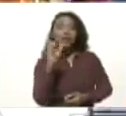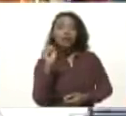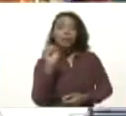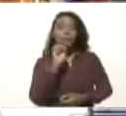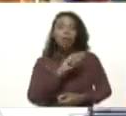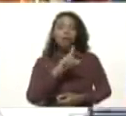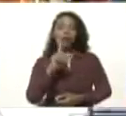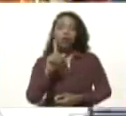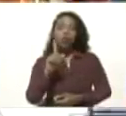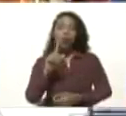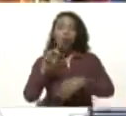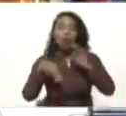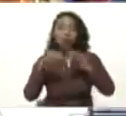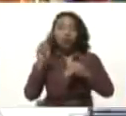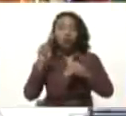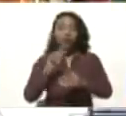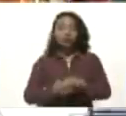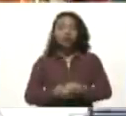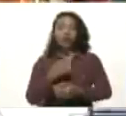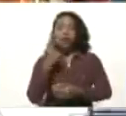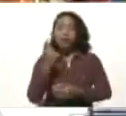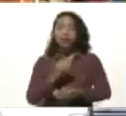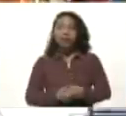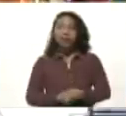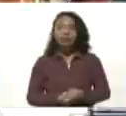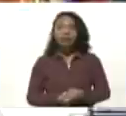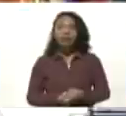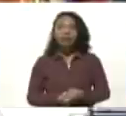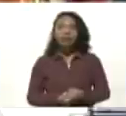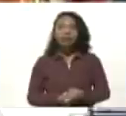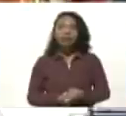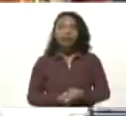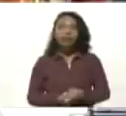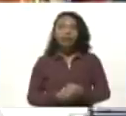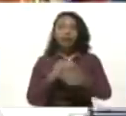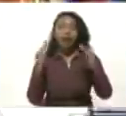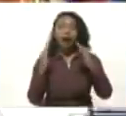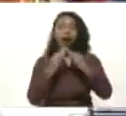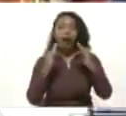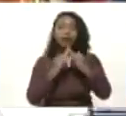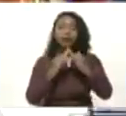21:12, que dice: Casa de David,